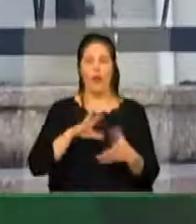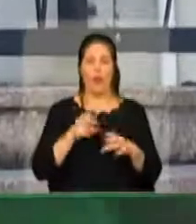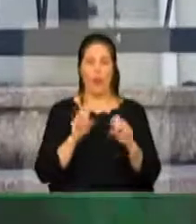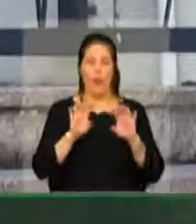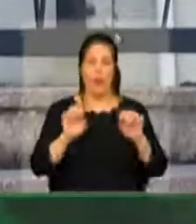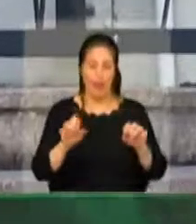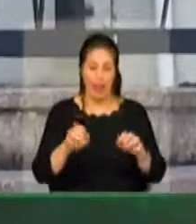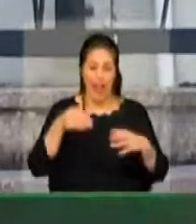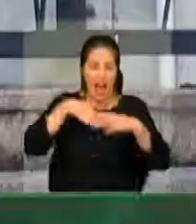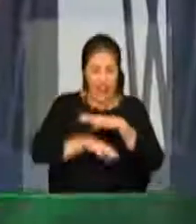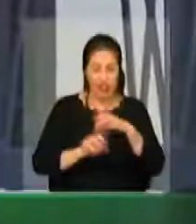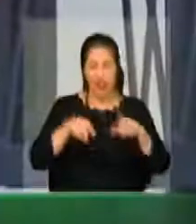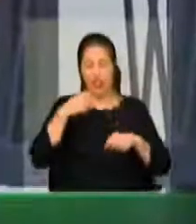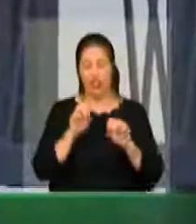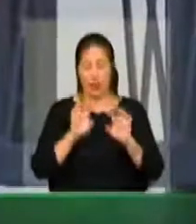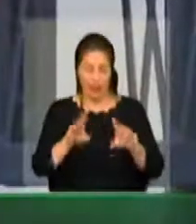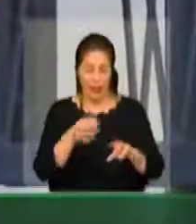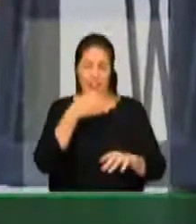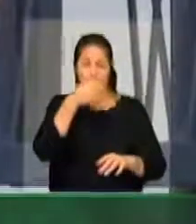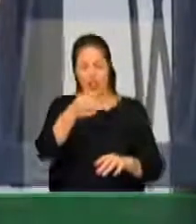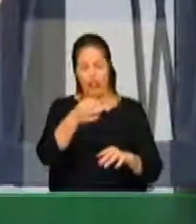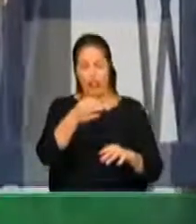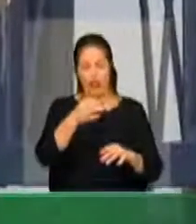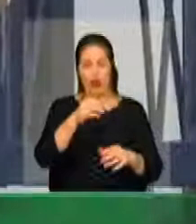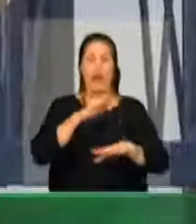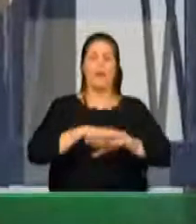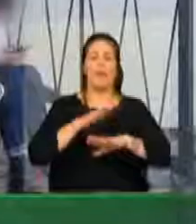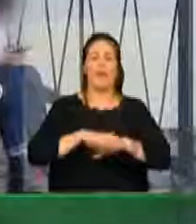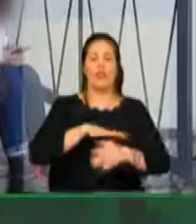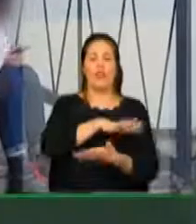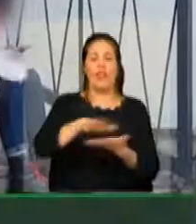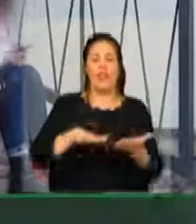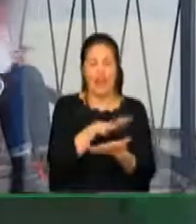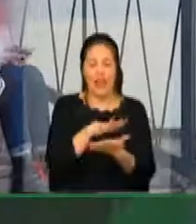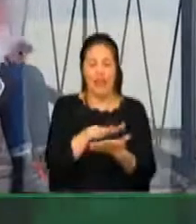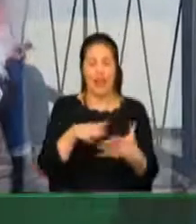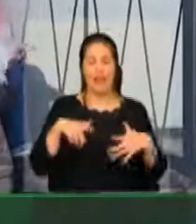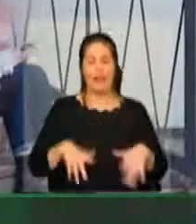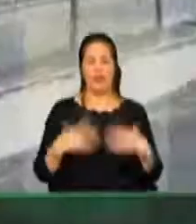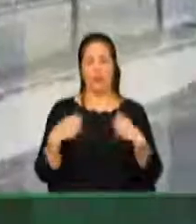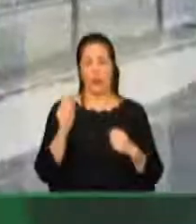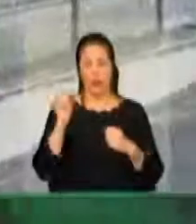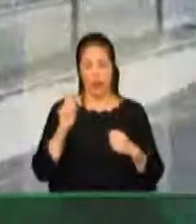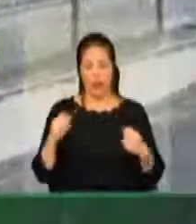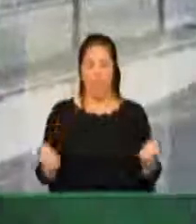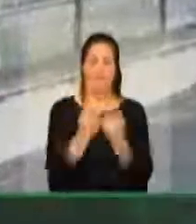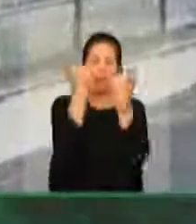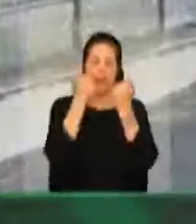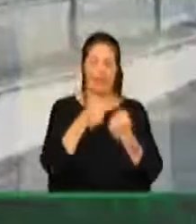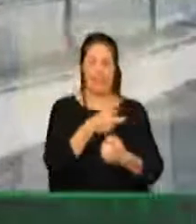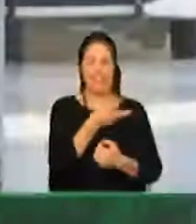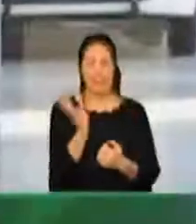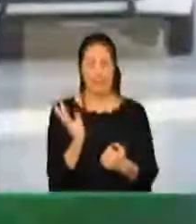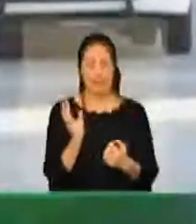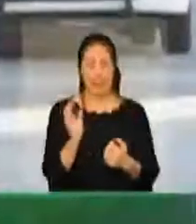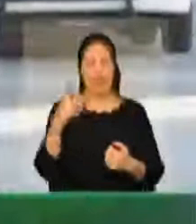Así describe la responsable del área programática de adolescencia y juventud del Ministerio de Salud Pública las impactantes cifras de suicidio en jóvenes